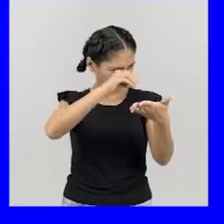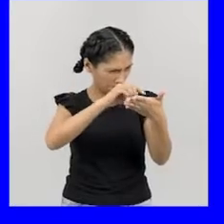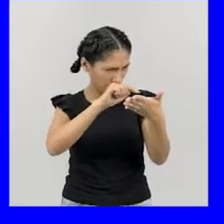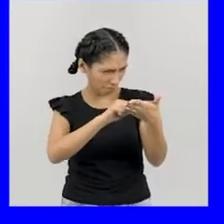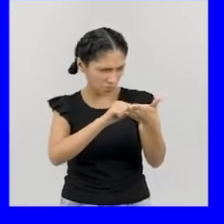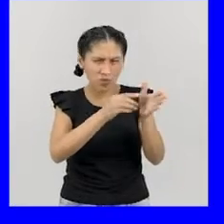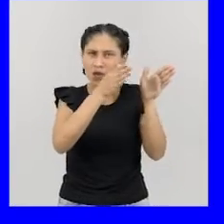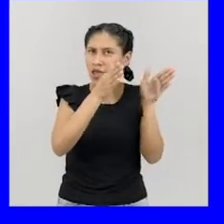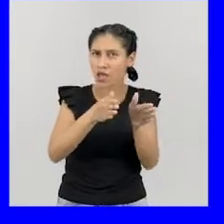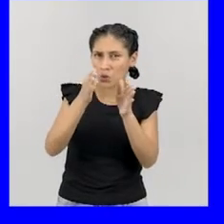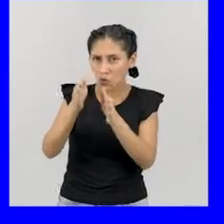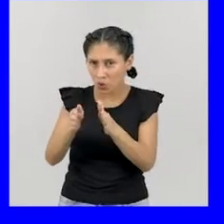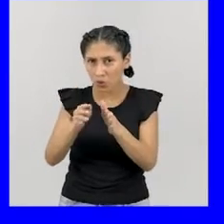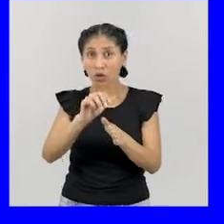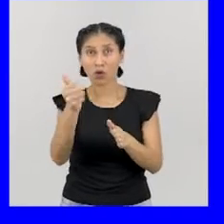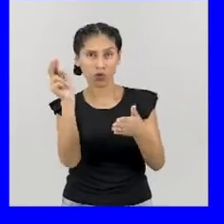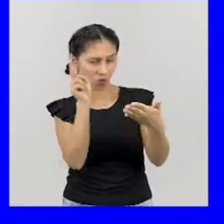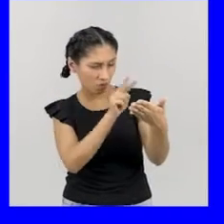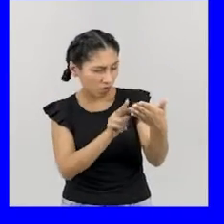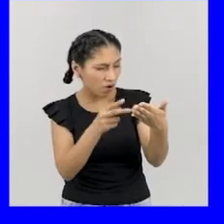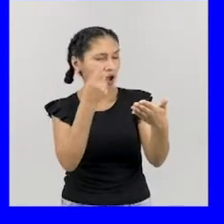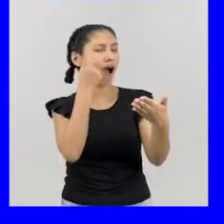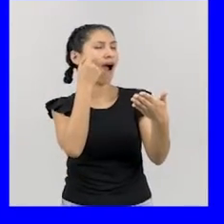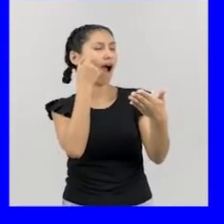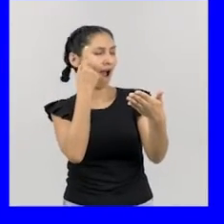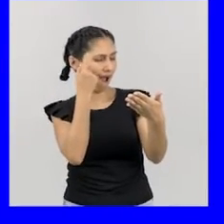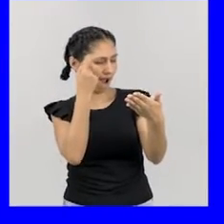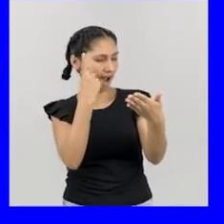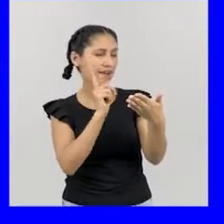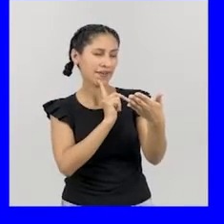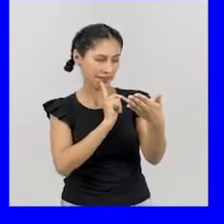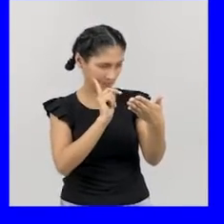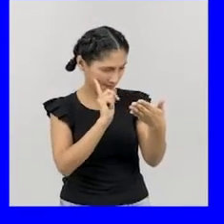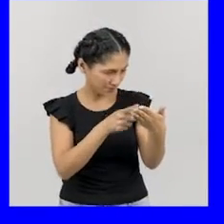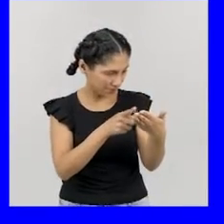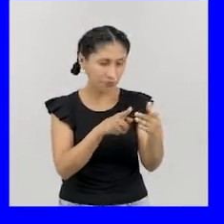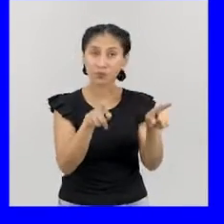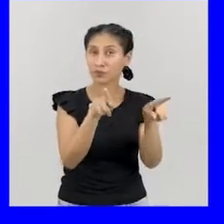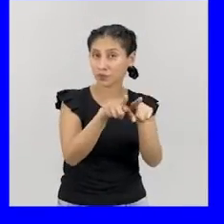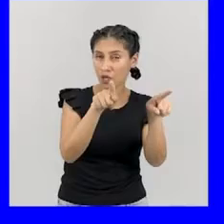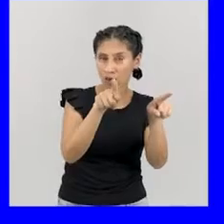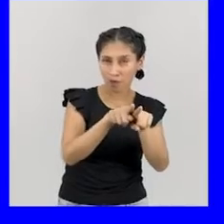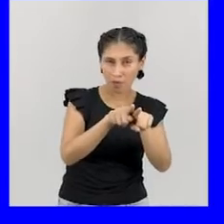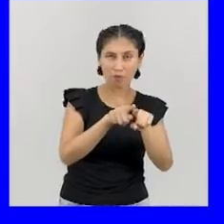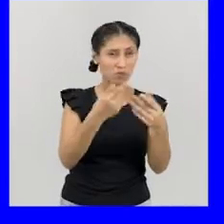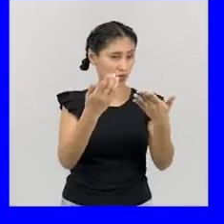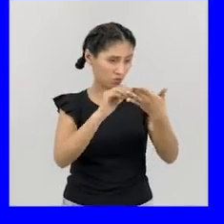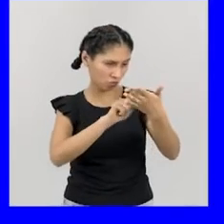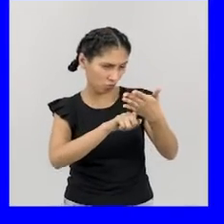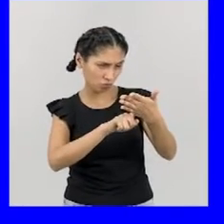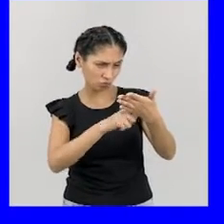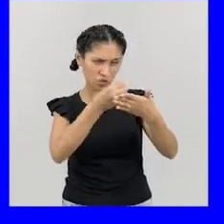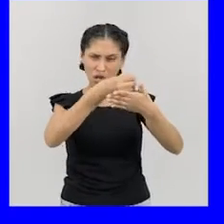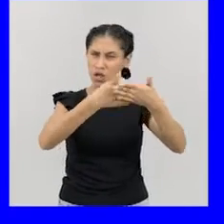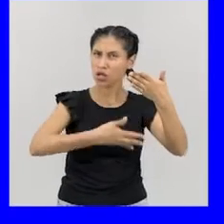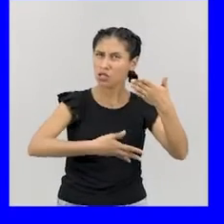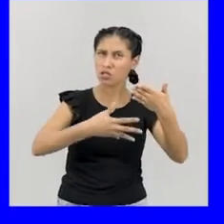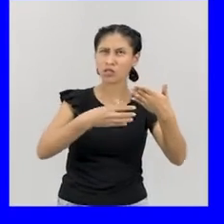Presentar la información en orden lógico. Redactar la información mediante una estructura de inicio, desarrollo y